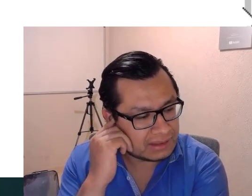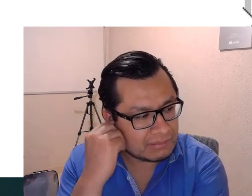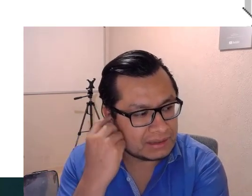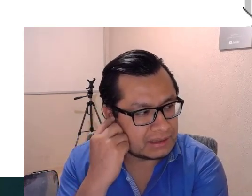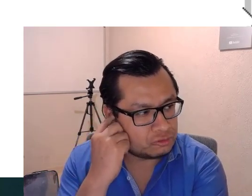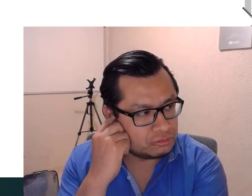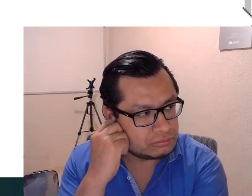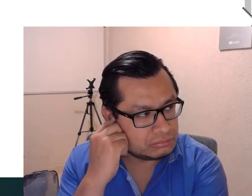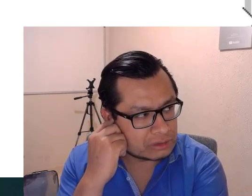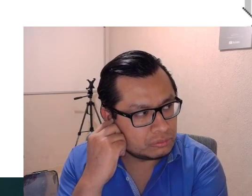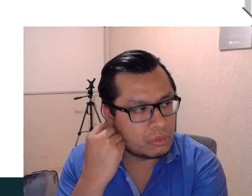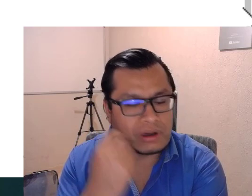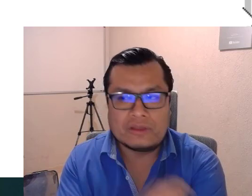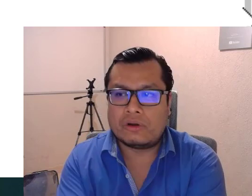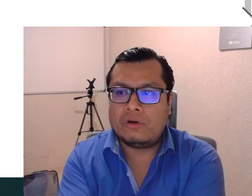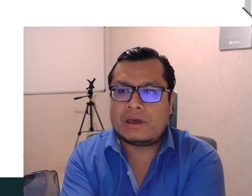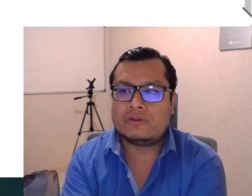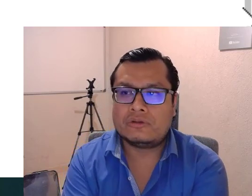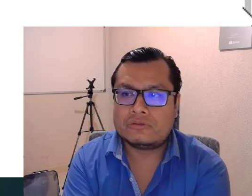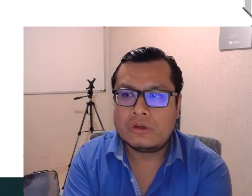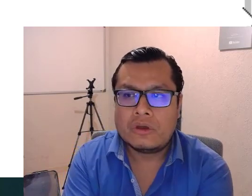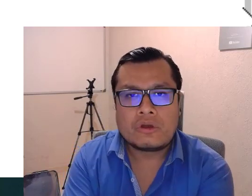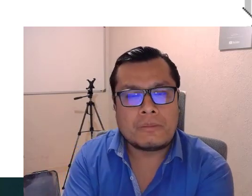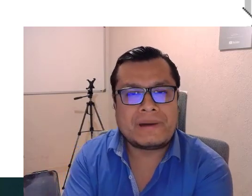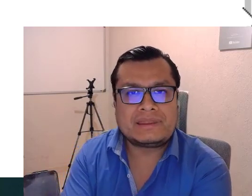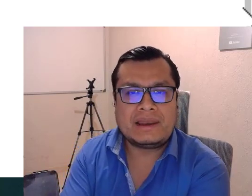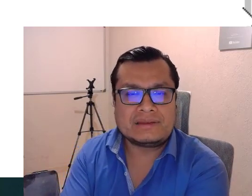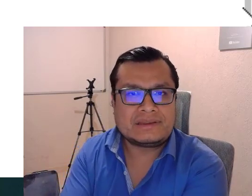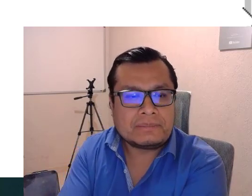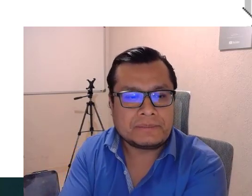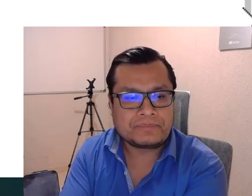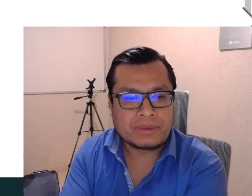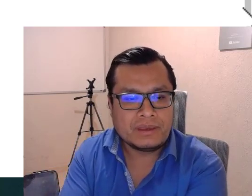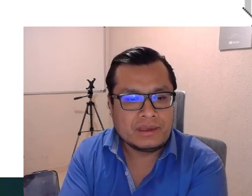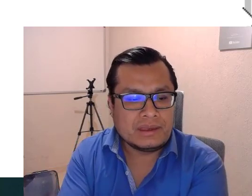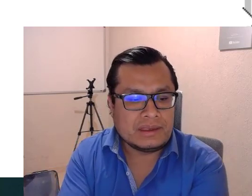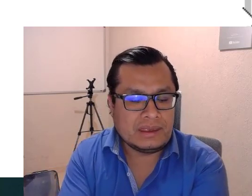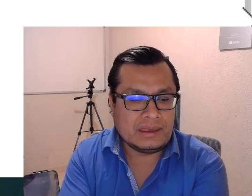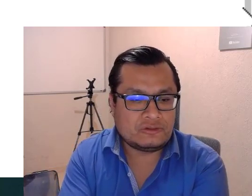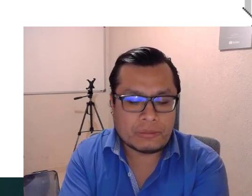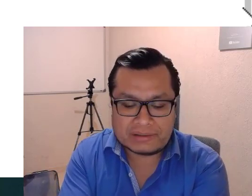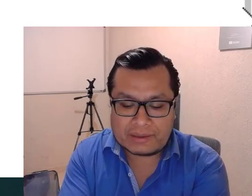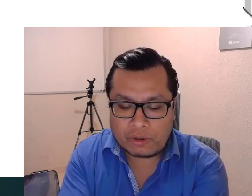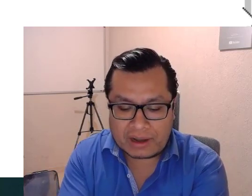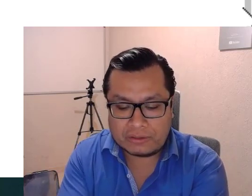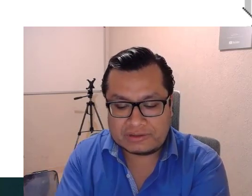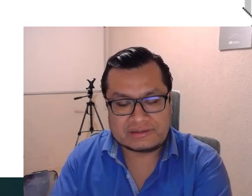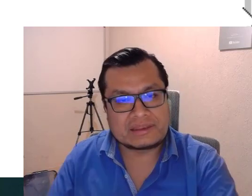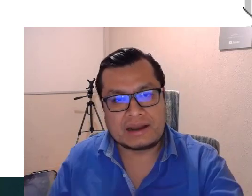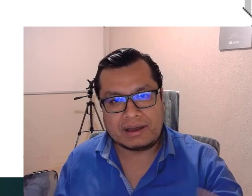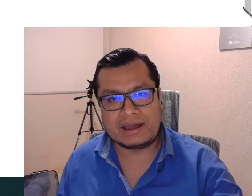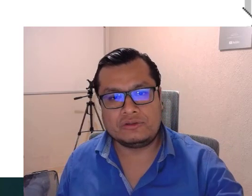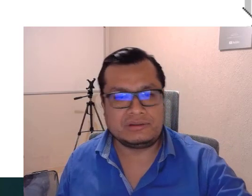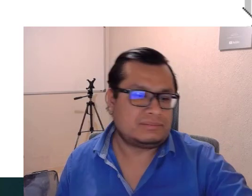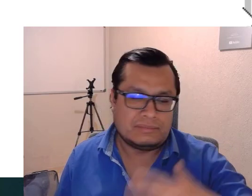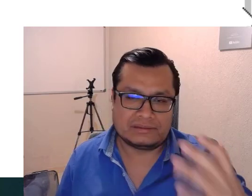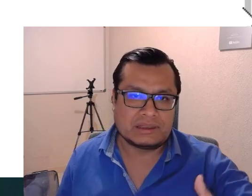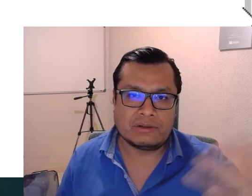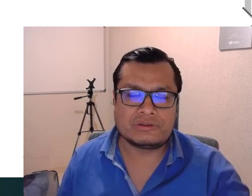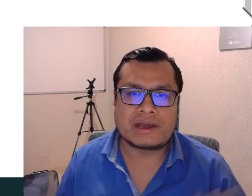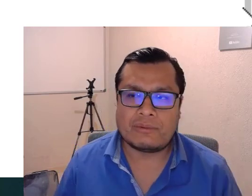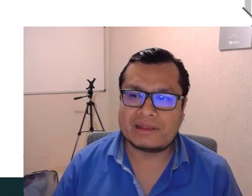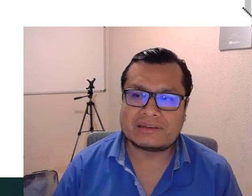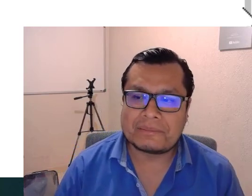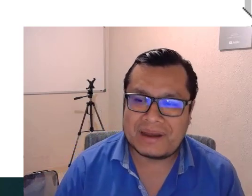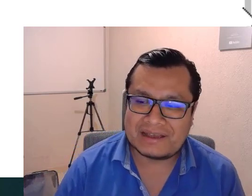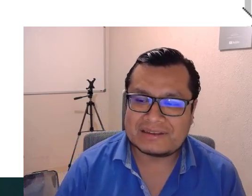efectivamente es un es un borrador lo que nos comparte la sep y sobre este borrador se está trabajando y este